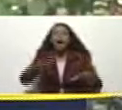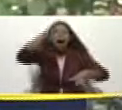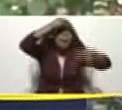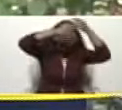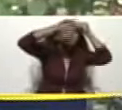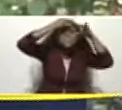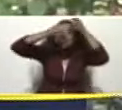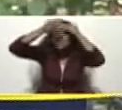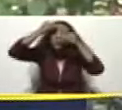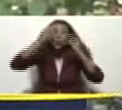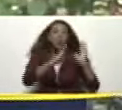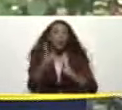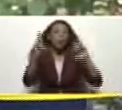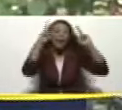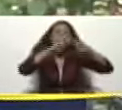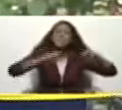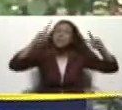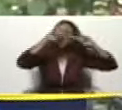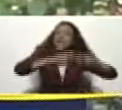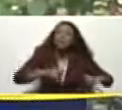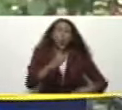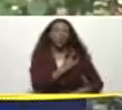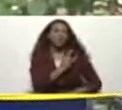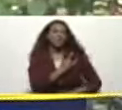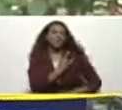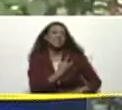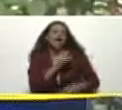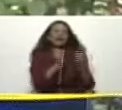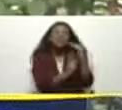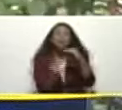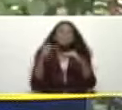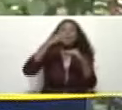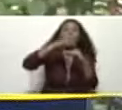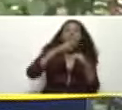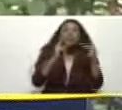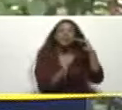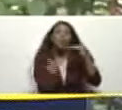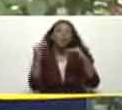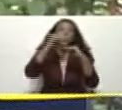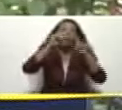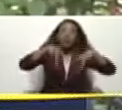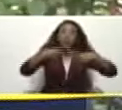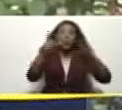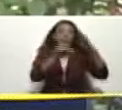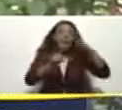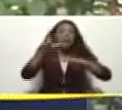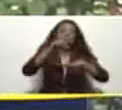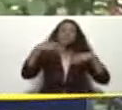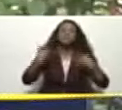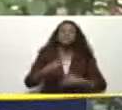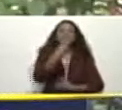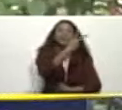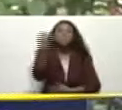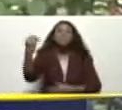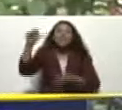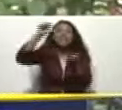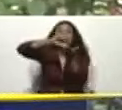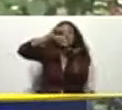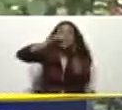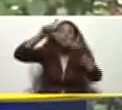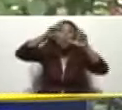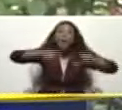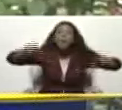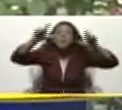formarnos en una agenda de investigación, de posgrado, de renovación y creación de más de 20 centros de